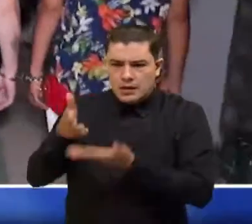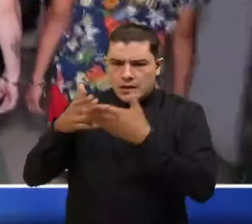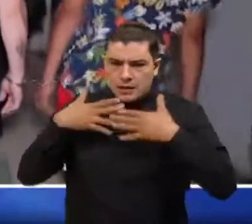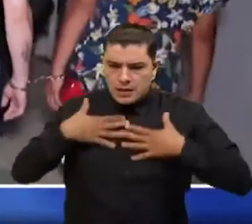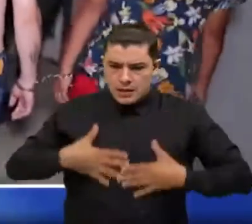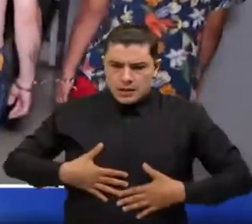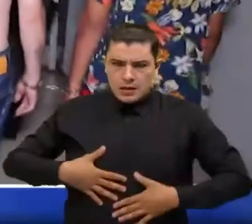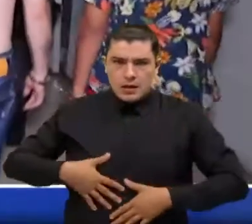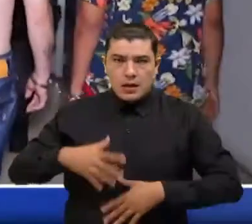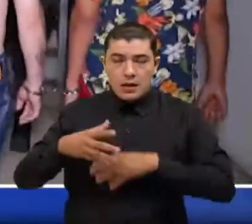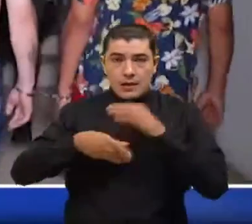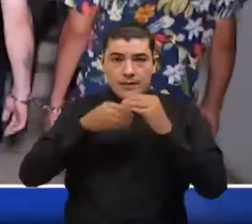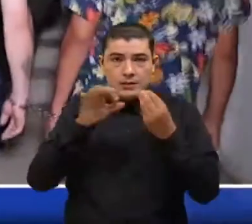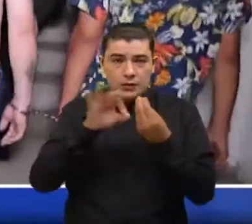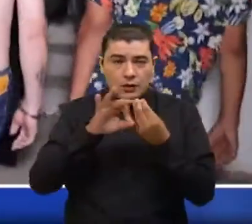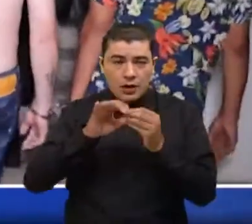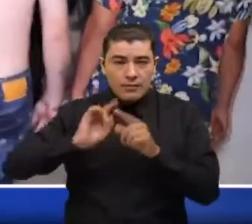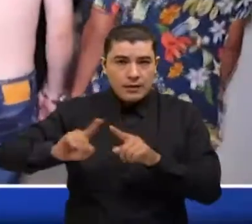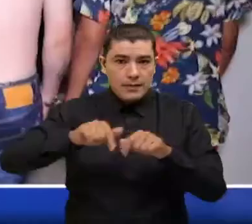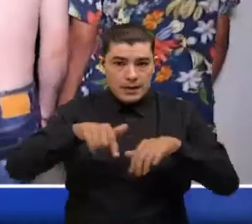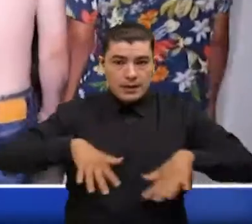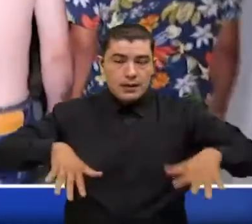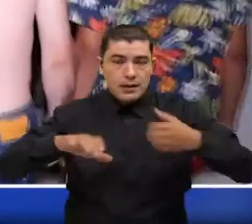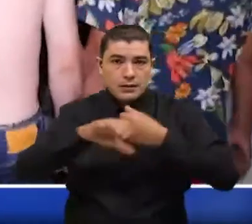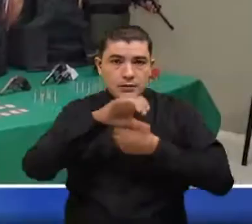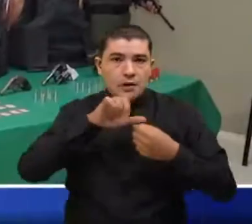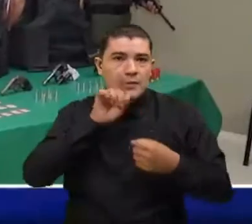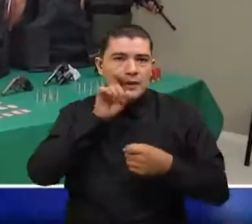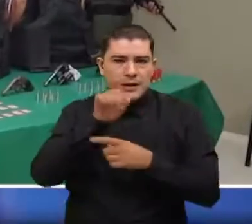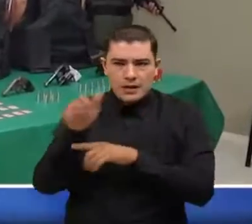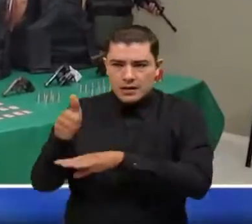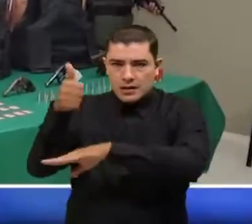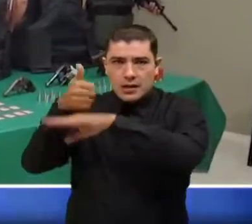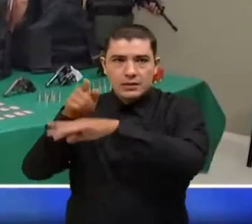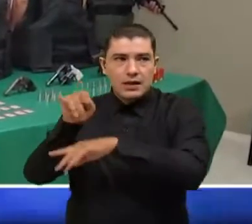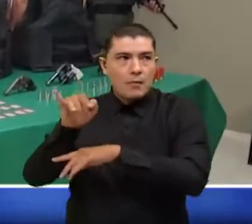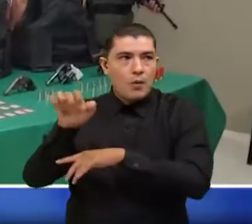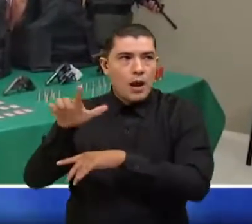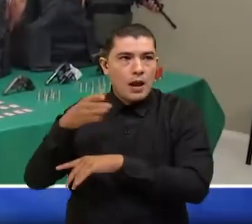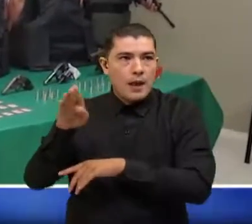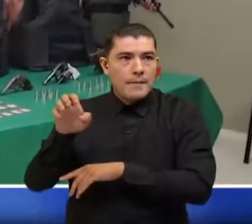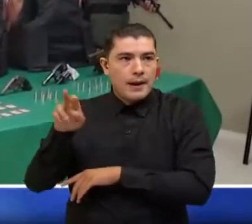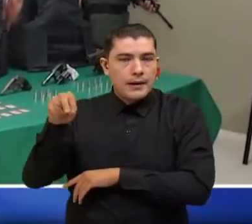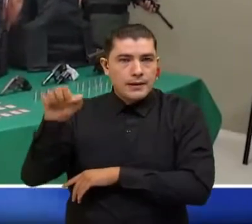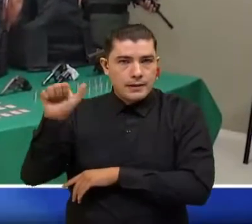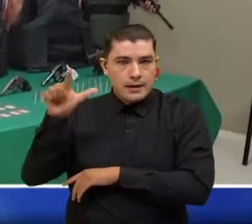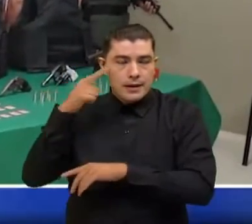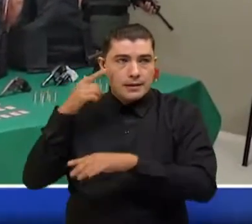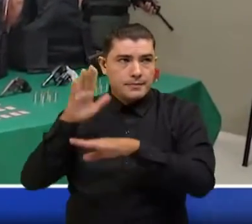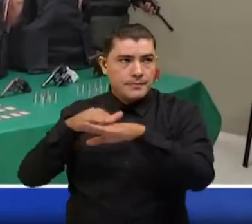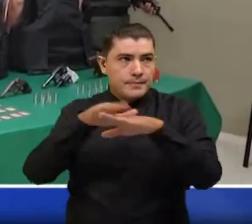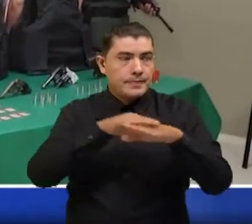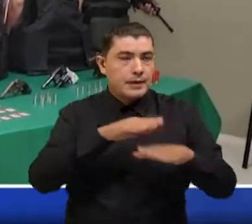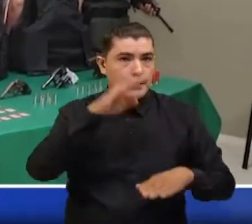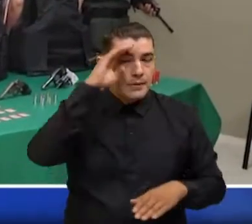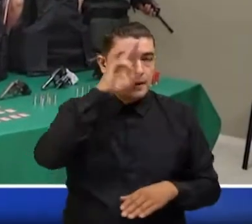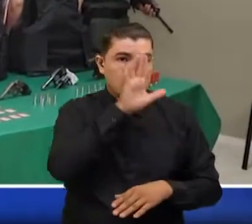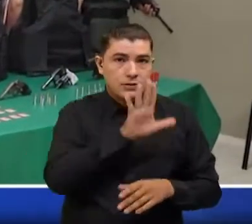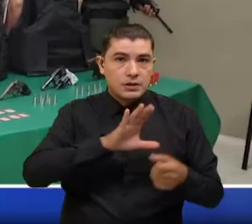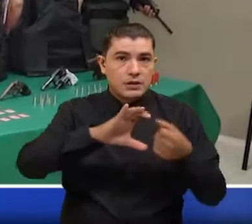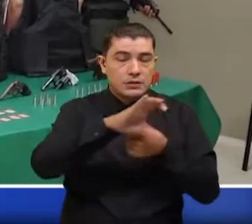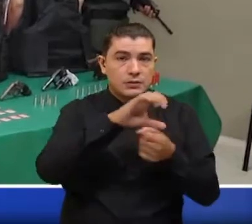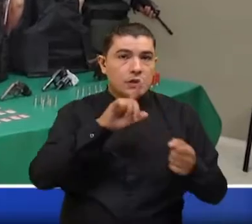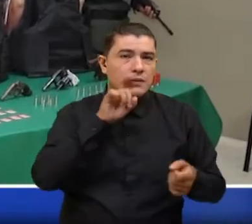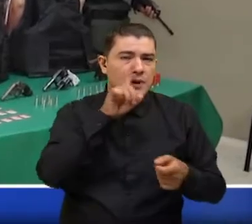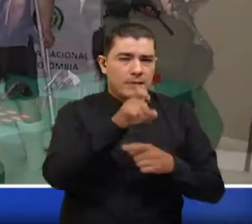balísticos y alucinógenos en Bucaramanga. Declaraciones del brigadier general Samuel Bernal. La policía metropolitana de Bucaramanga, a